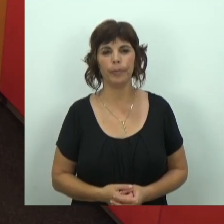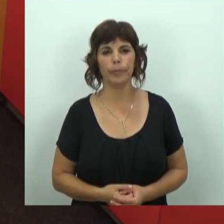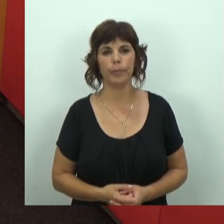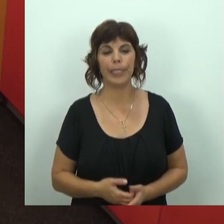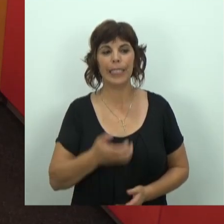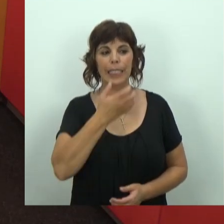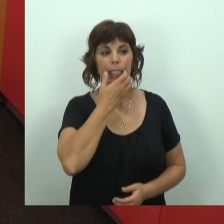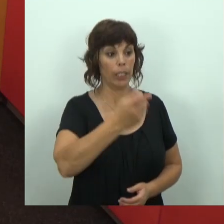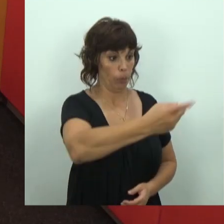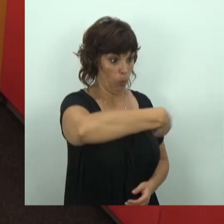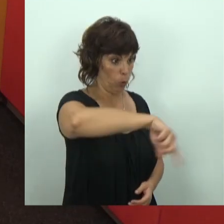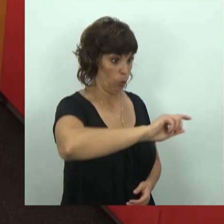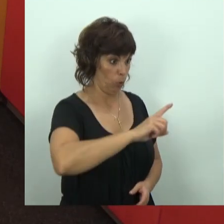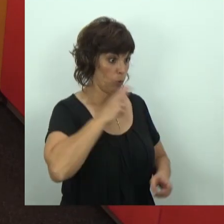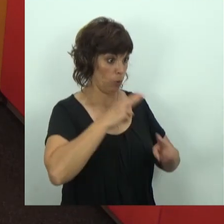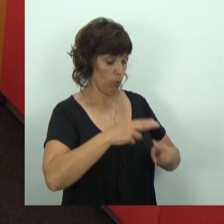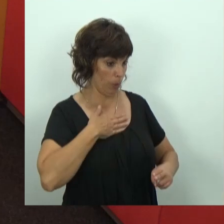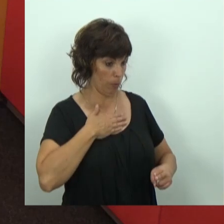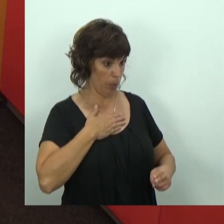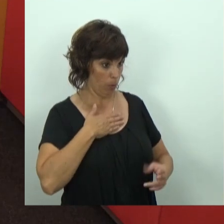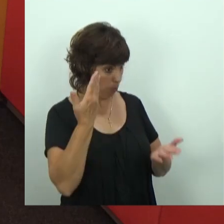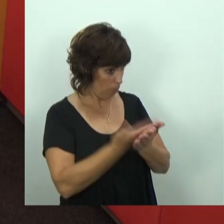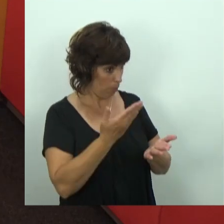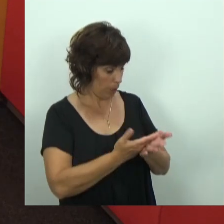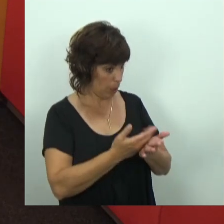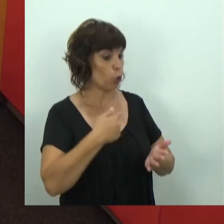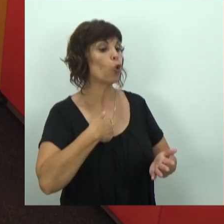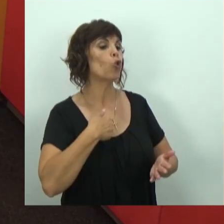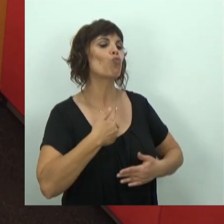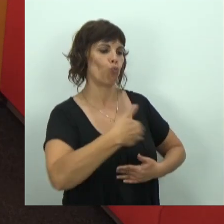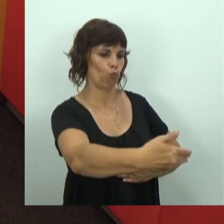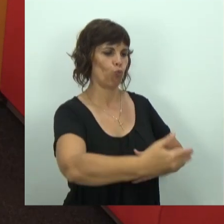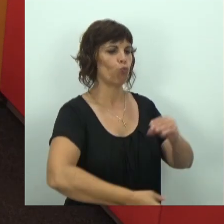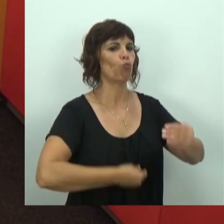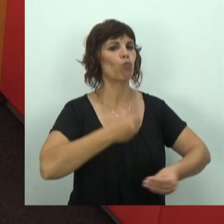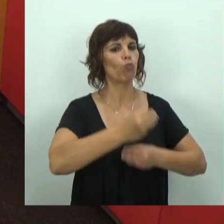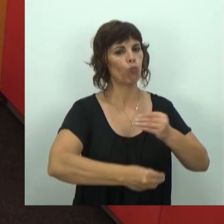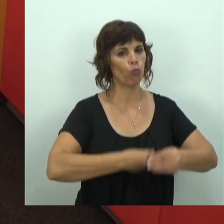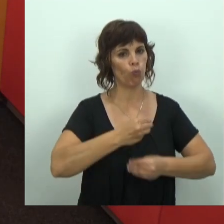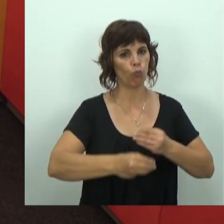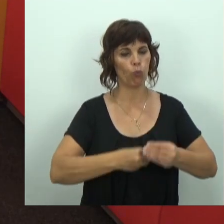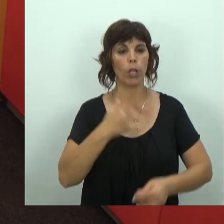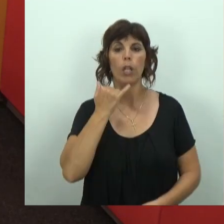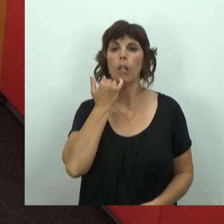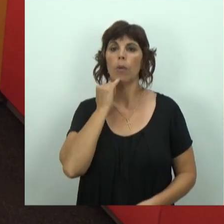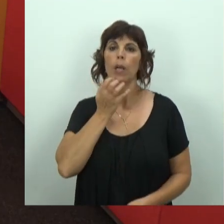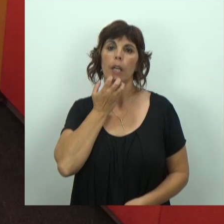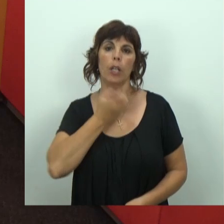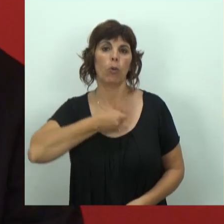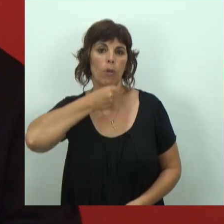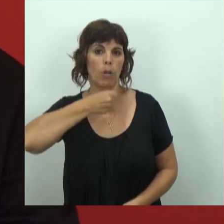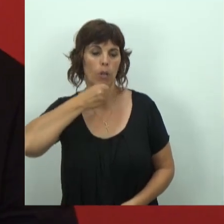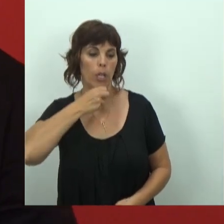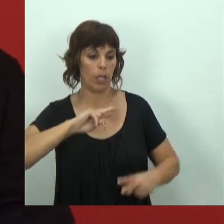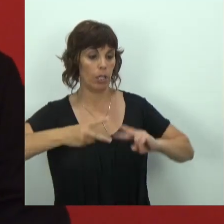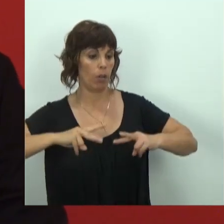me pedís en mi nombre, yo lo haré. O como dice en griego, y